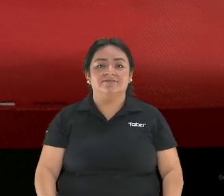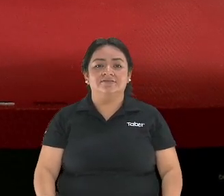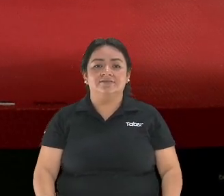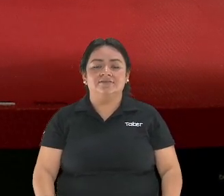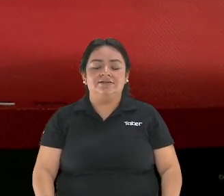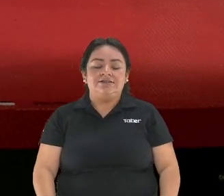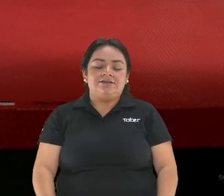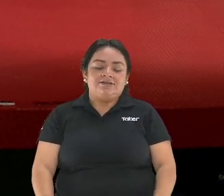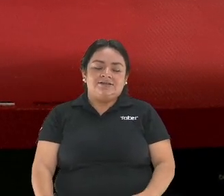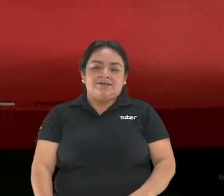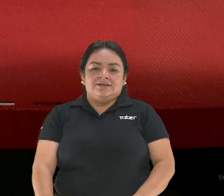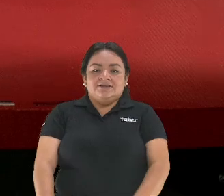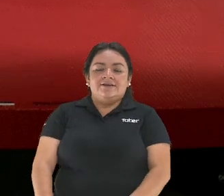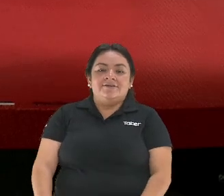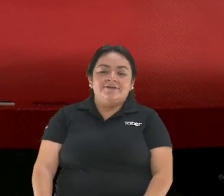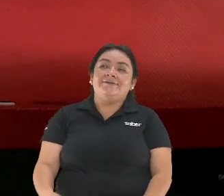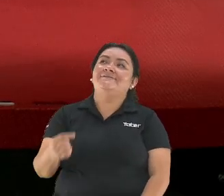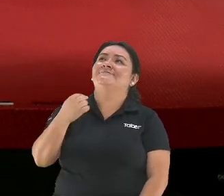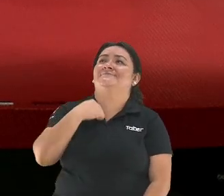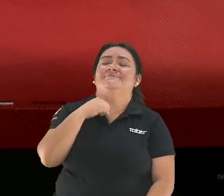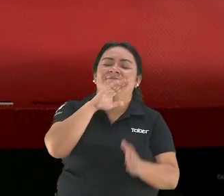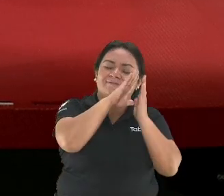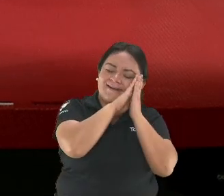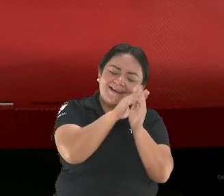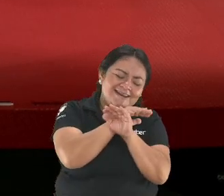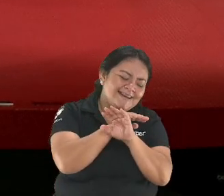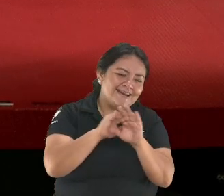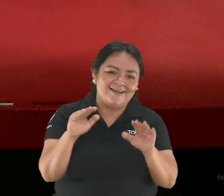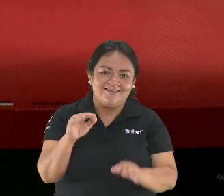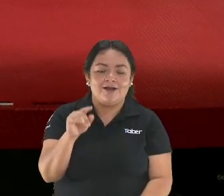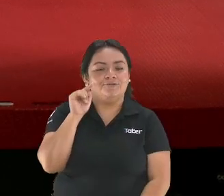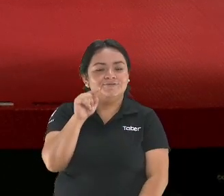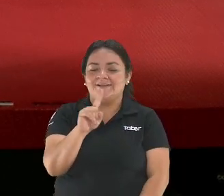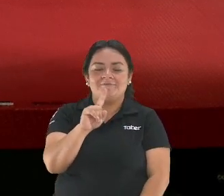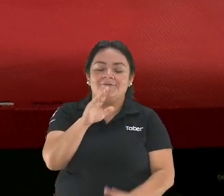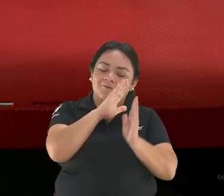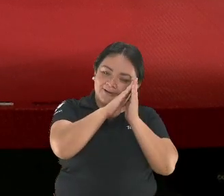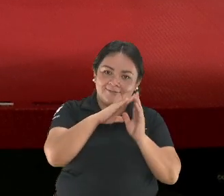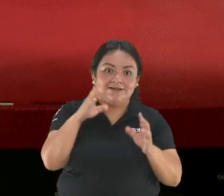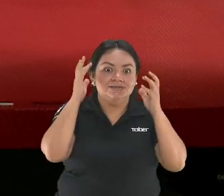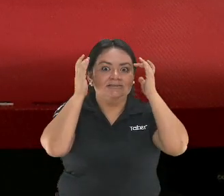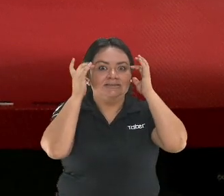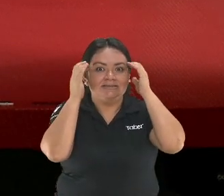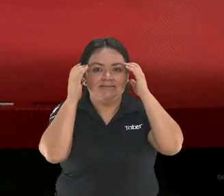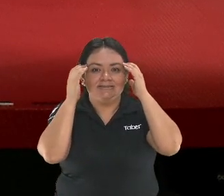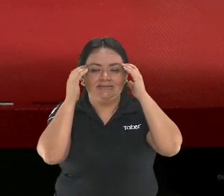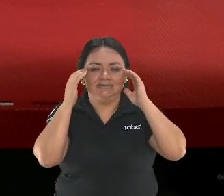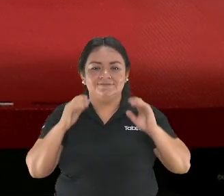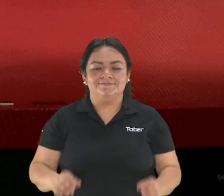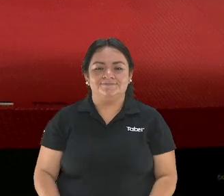pero si me duermo si ustedes los que no duermen preocupes